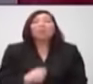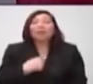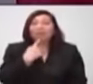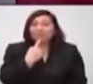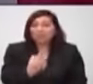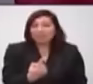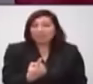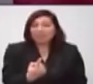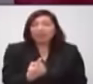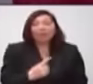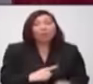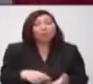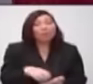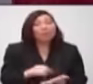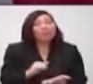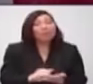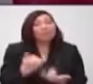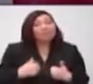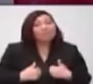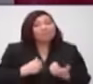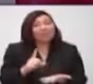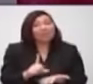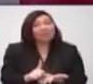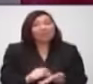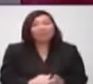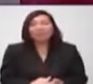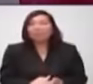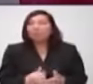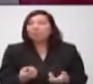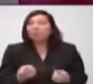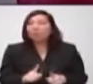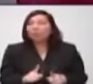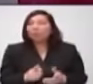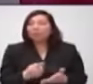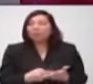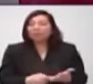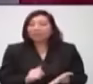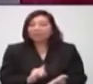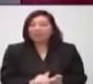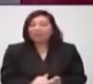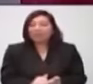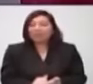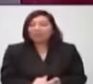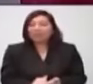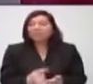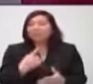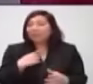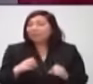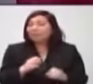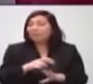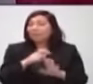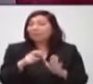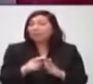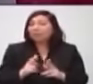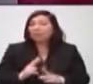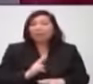una inquietud de algunos de los pueblos que viven en Lima. ¿Cuándo y con qué recursos se va a ejecutar el proyecto